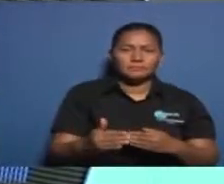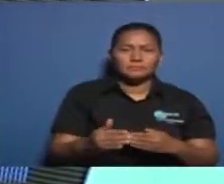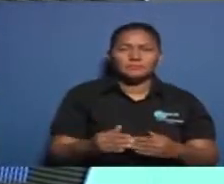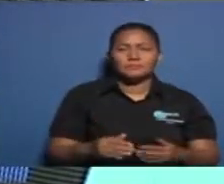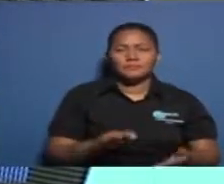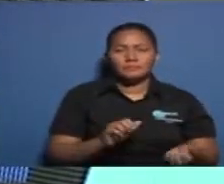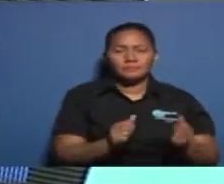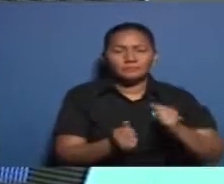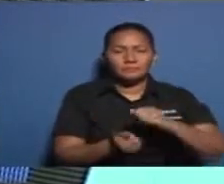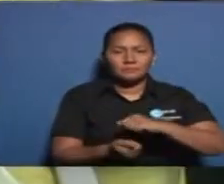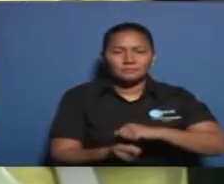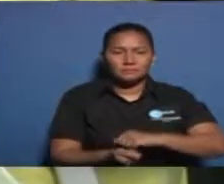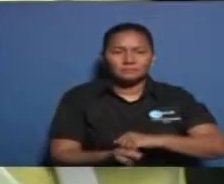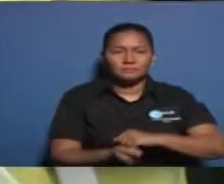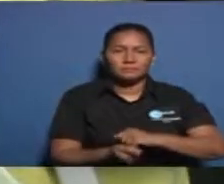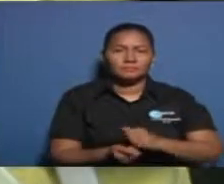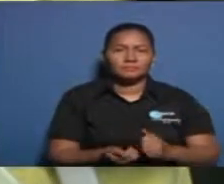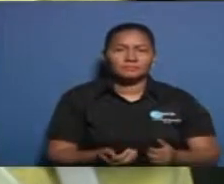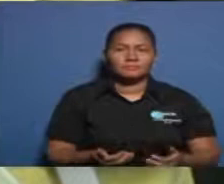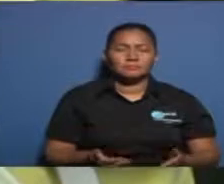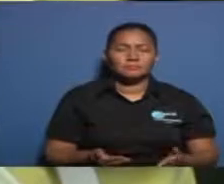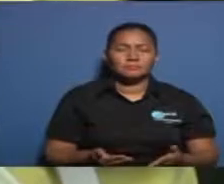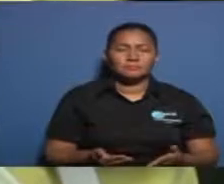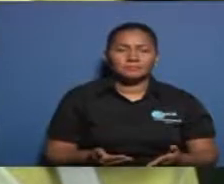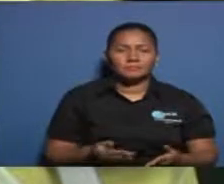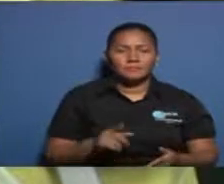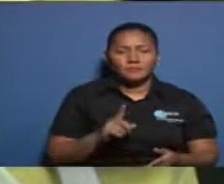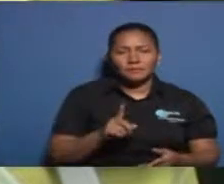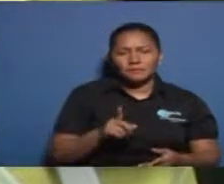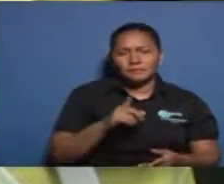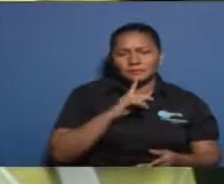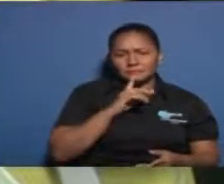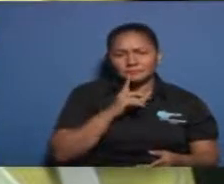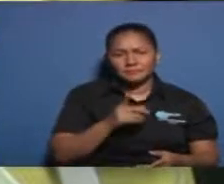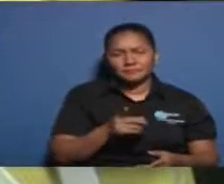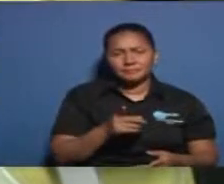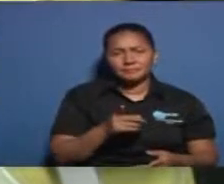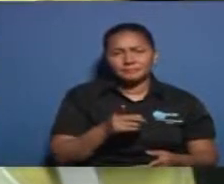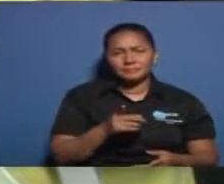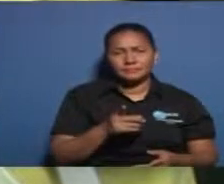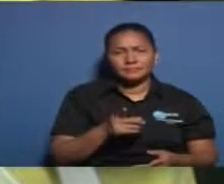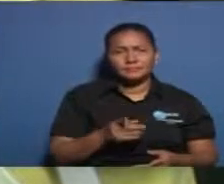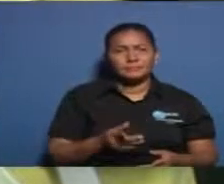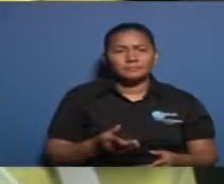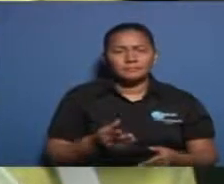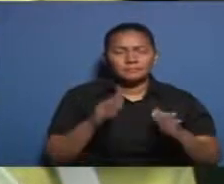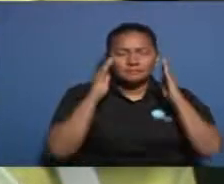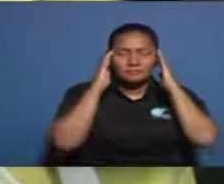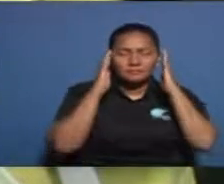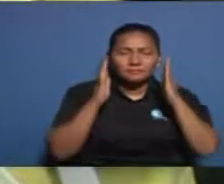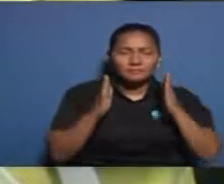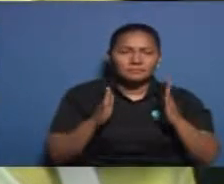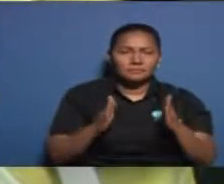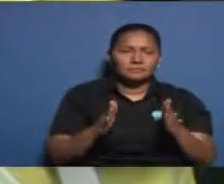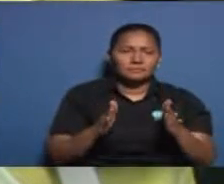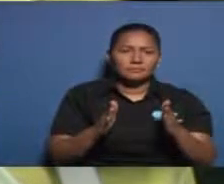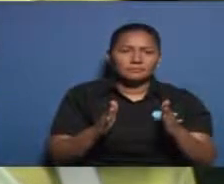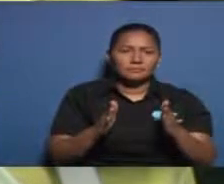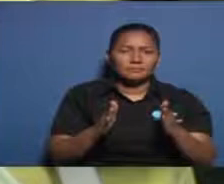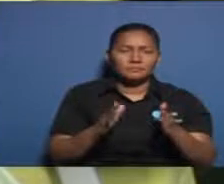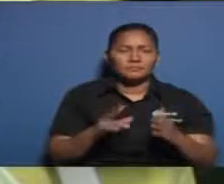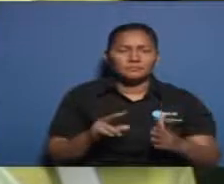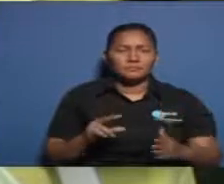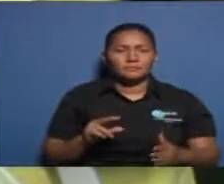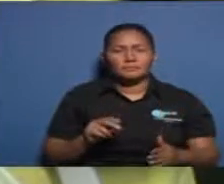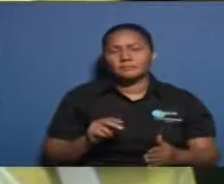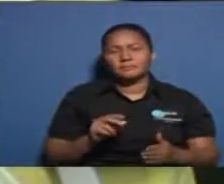araceli pero también tocaba un tema y que llama mucho la atención porque se hablaba de que no solamente existe la discriminación